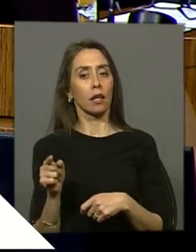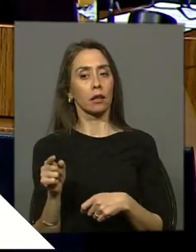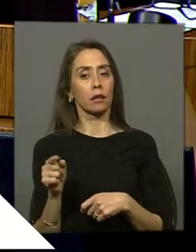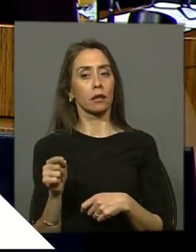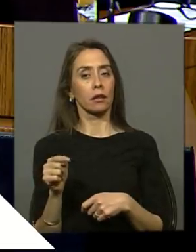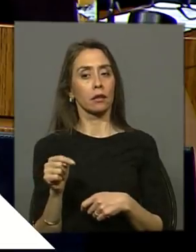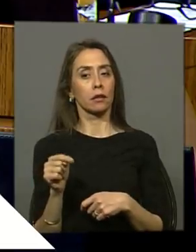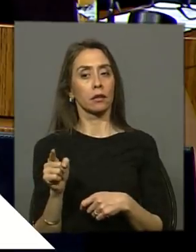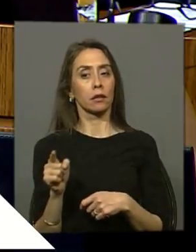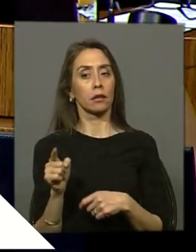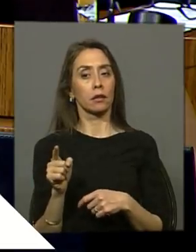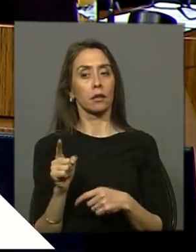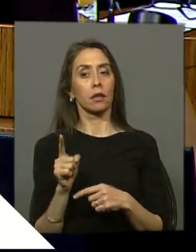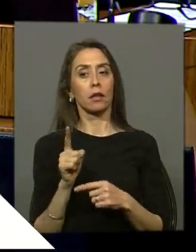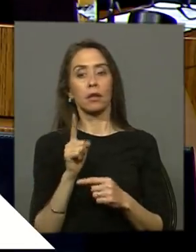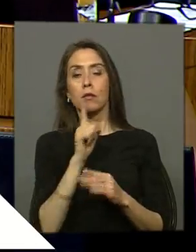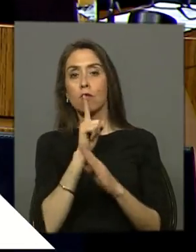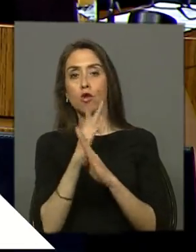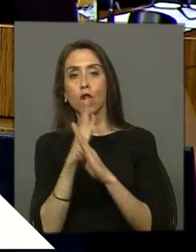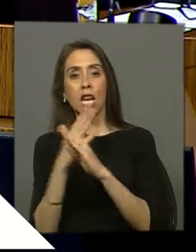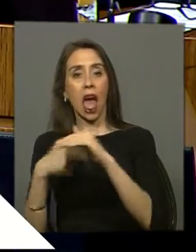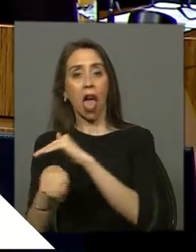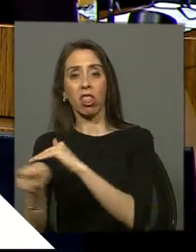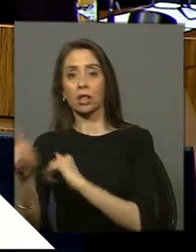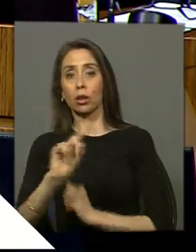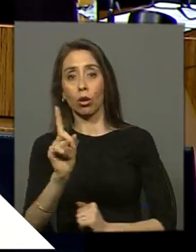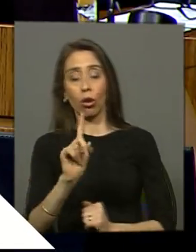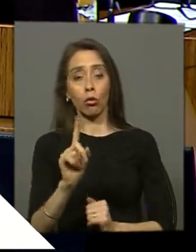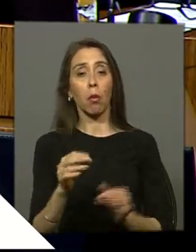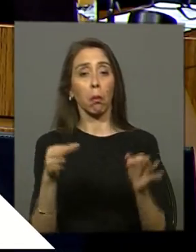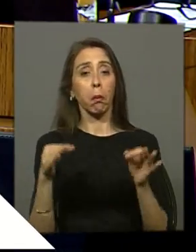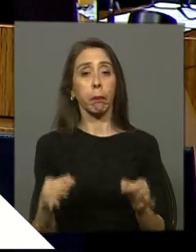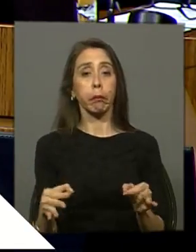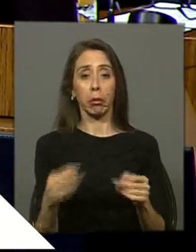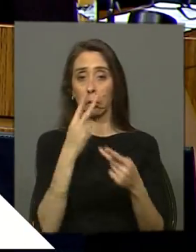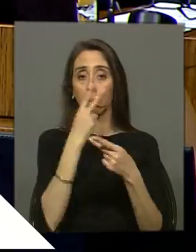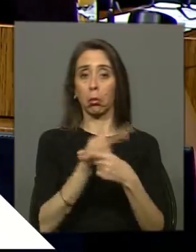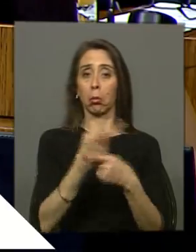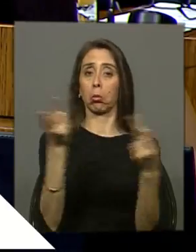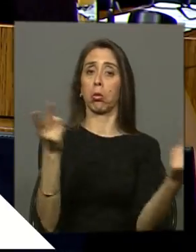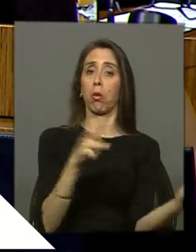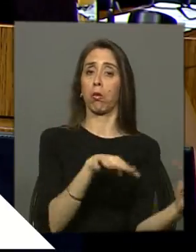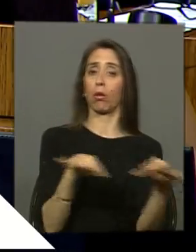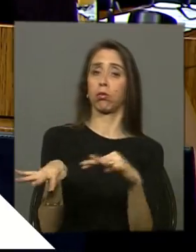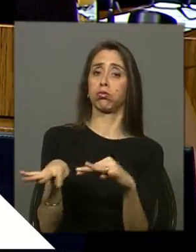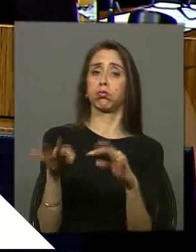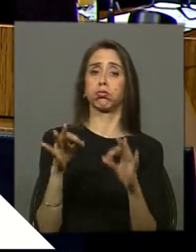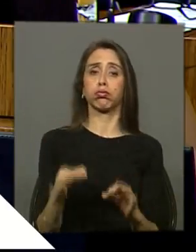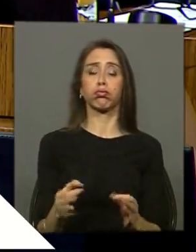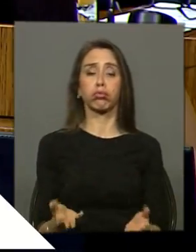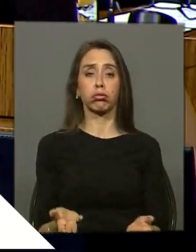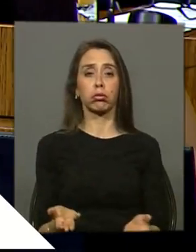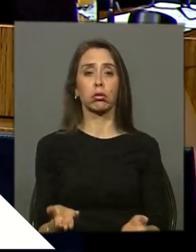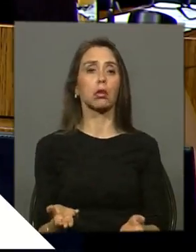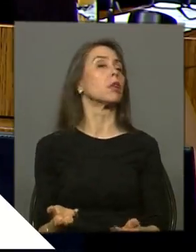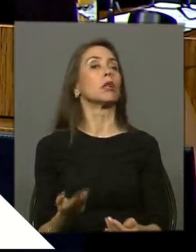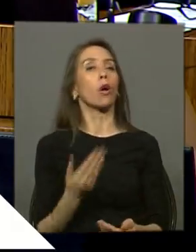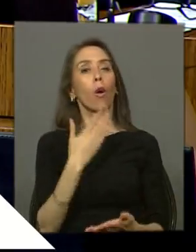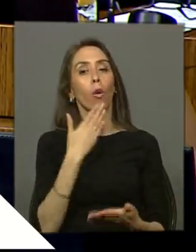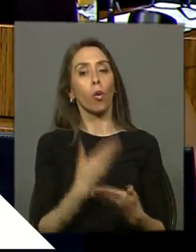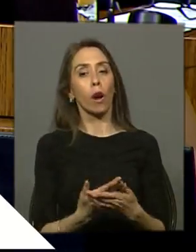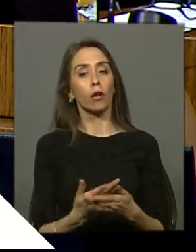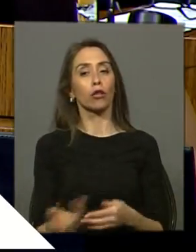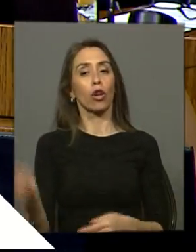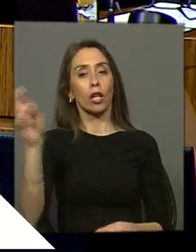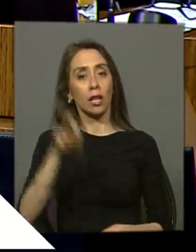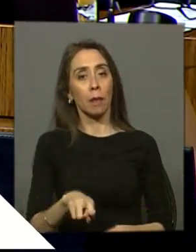que se realizaba en condiciones de clandestinidad sino muy por el contrario con absoluta publicidad de modo que cuando se reiteraron